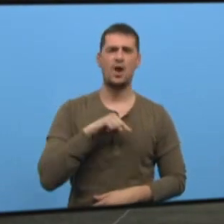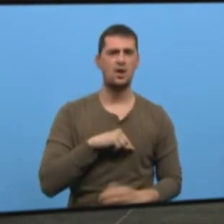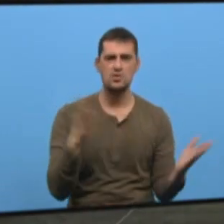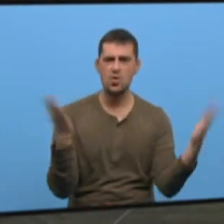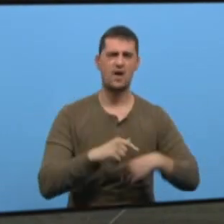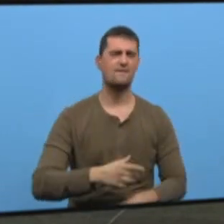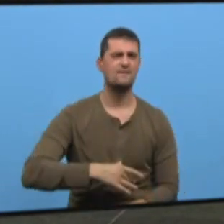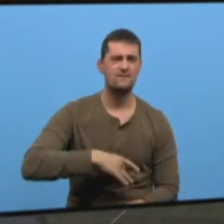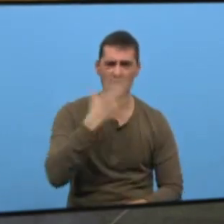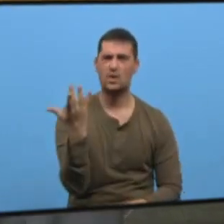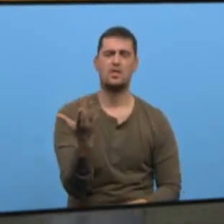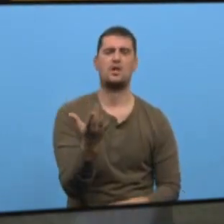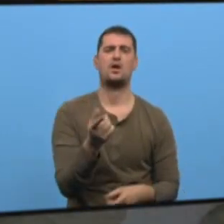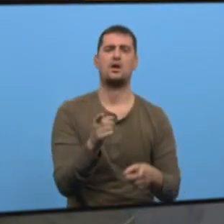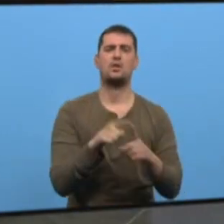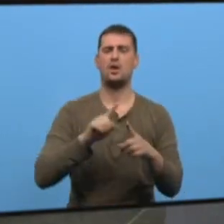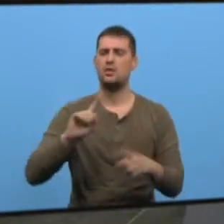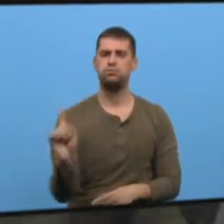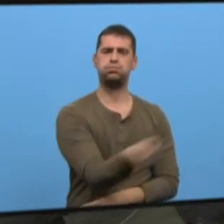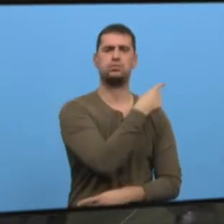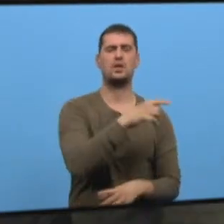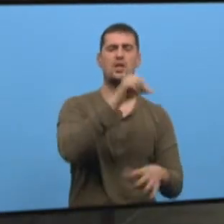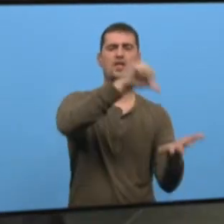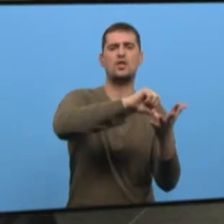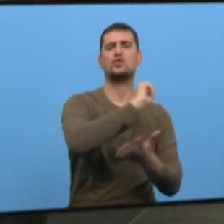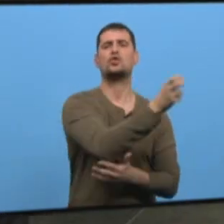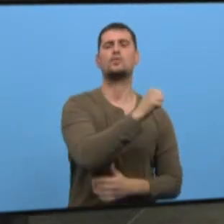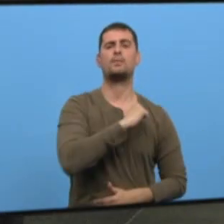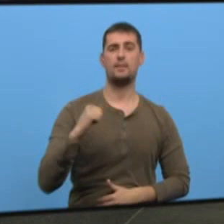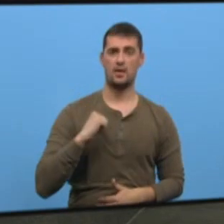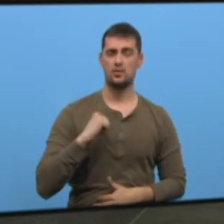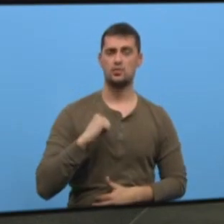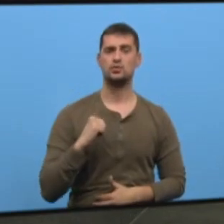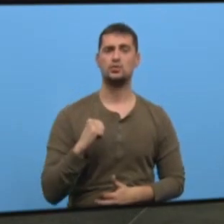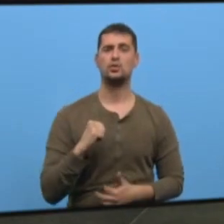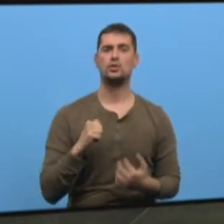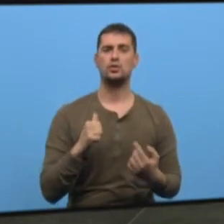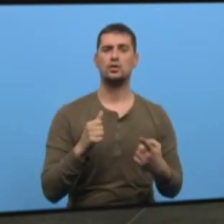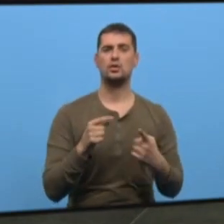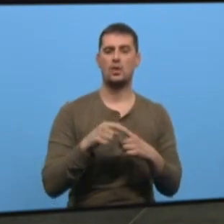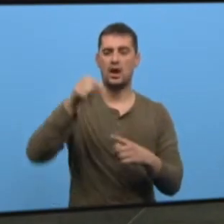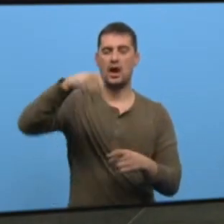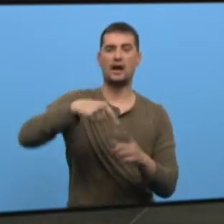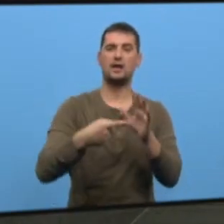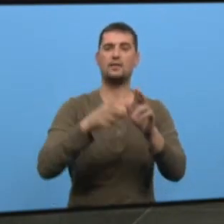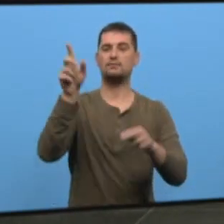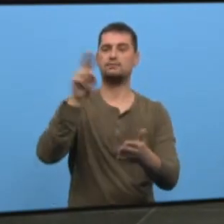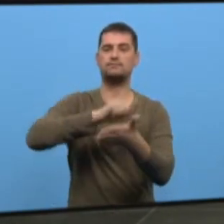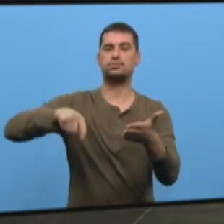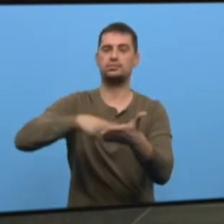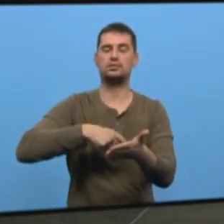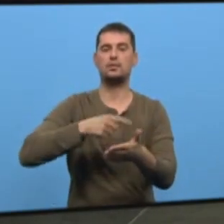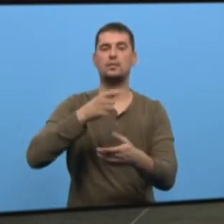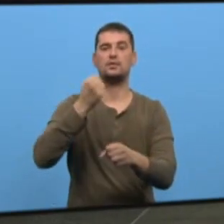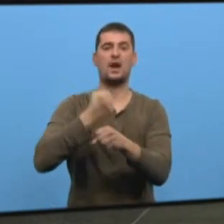vergüenza que se estén derivando a centros privados con eliminando puestos de trabajo aquí